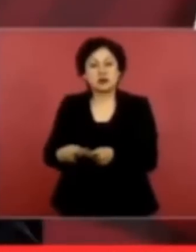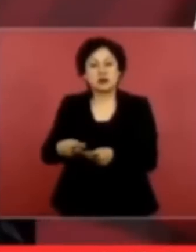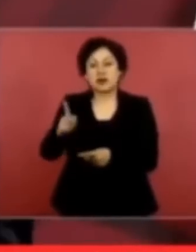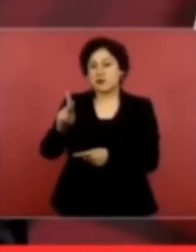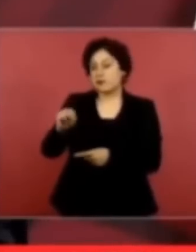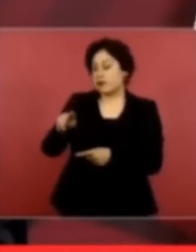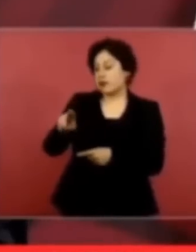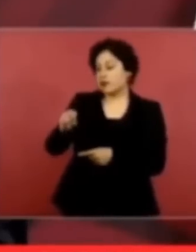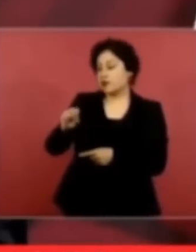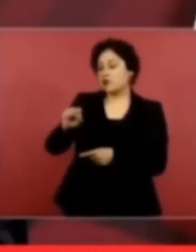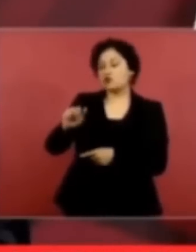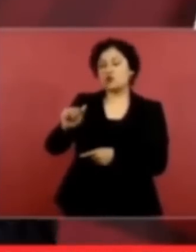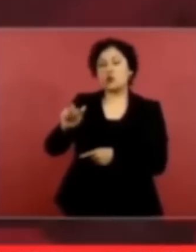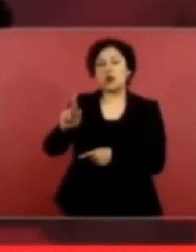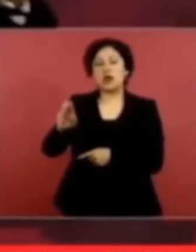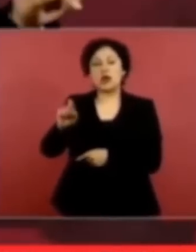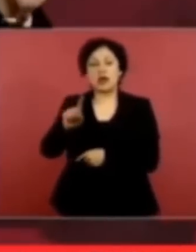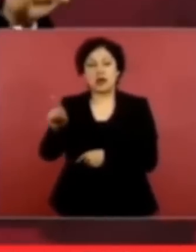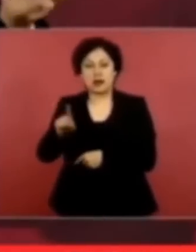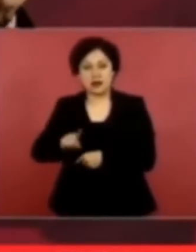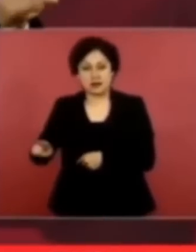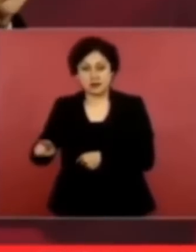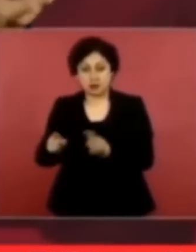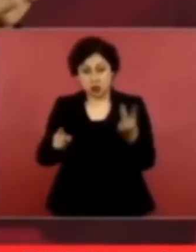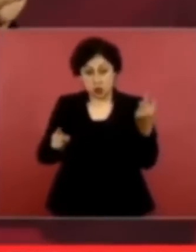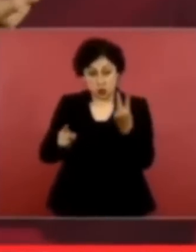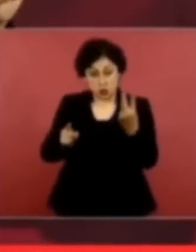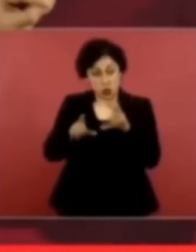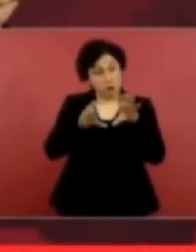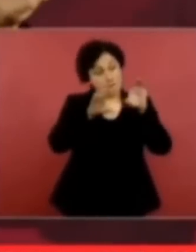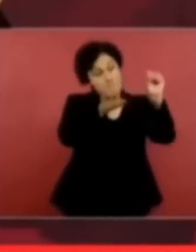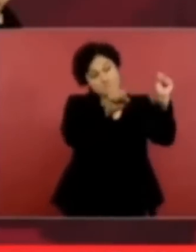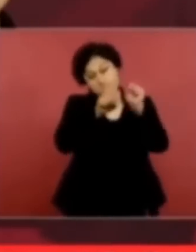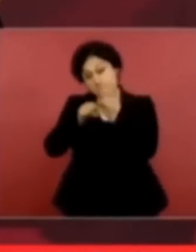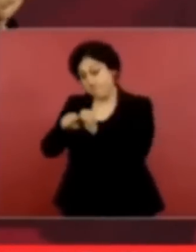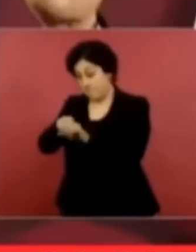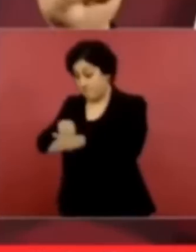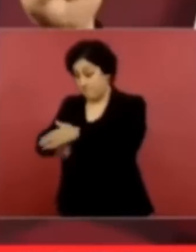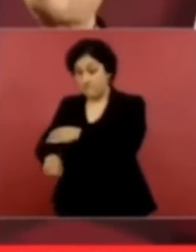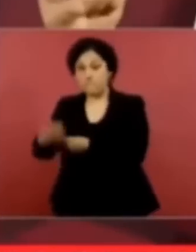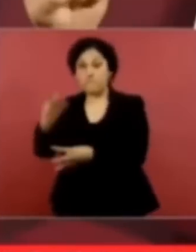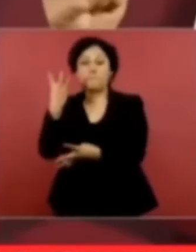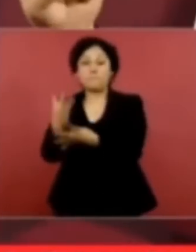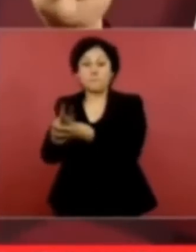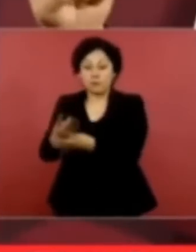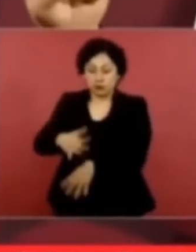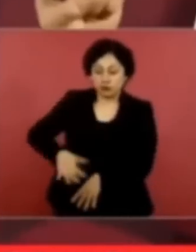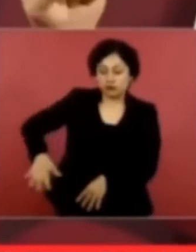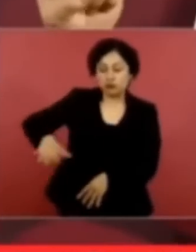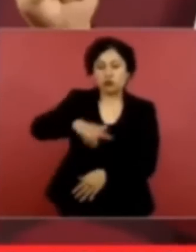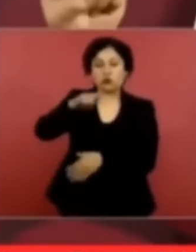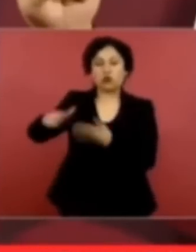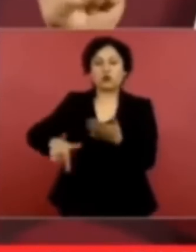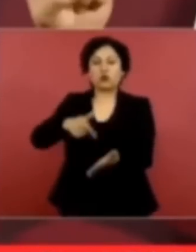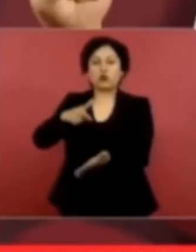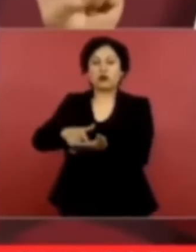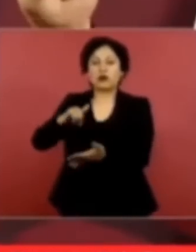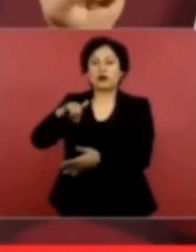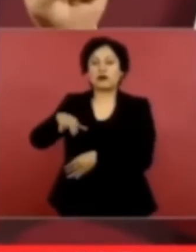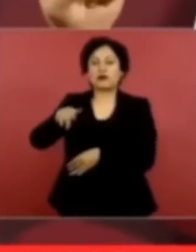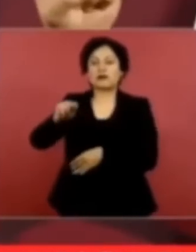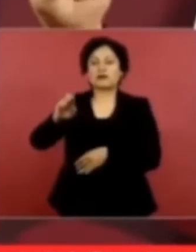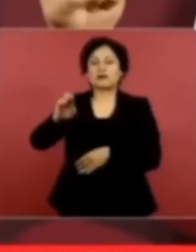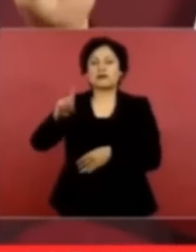Pino Suárez, en la intendencia, que por eso hicimos un museo y se